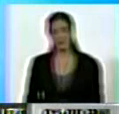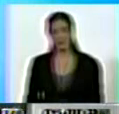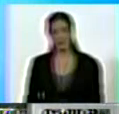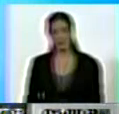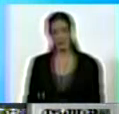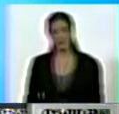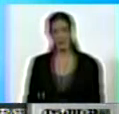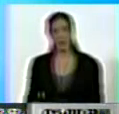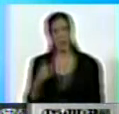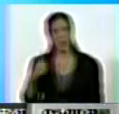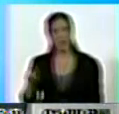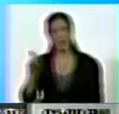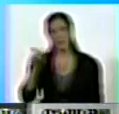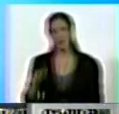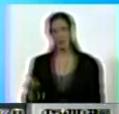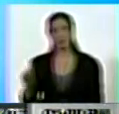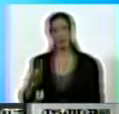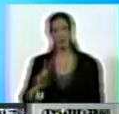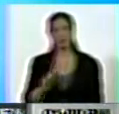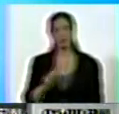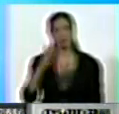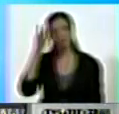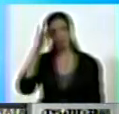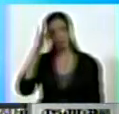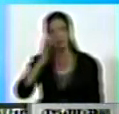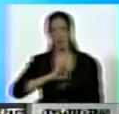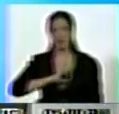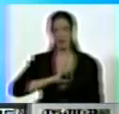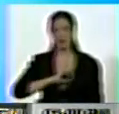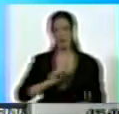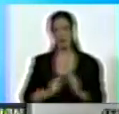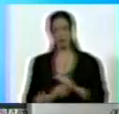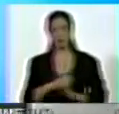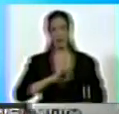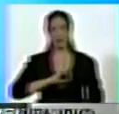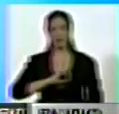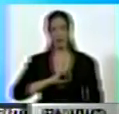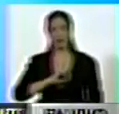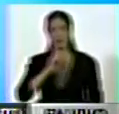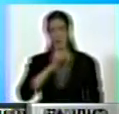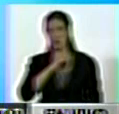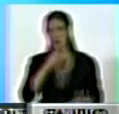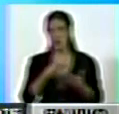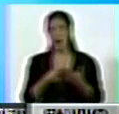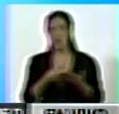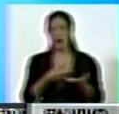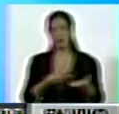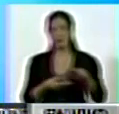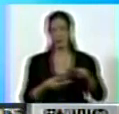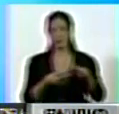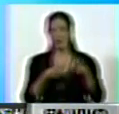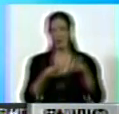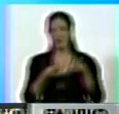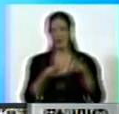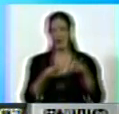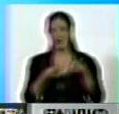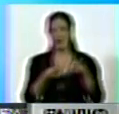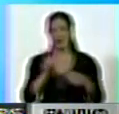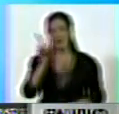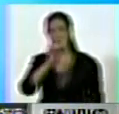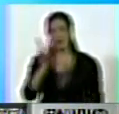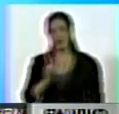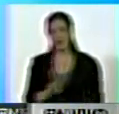una persona se presenta usurpando una identidad para retirar el dinero de la